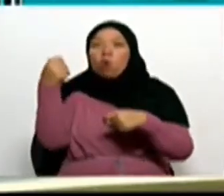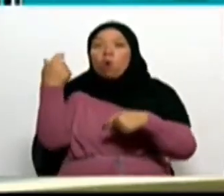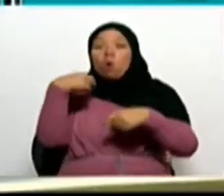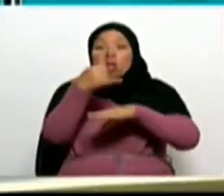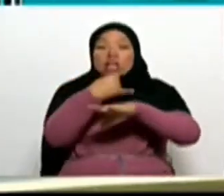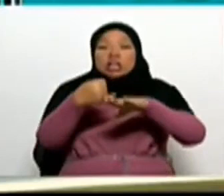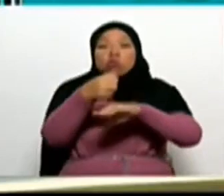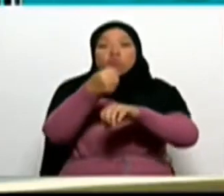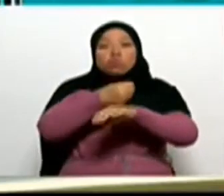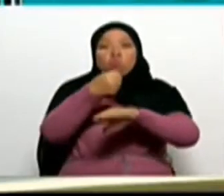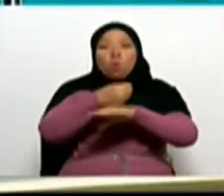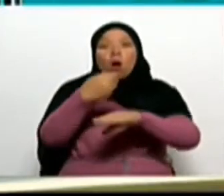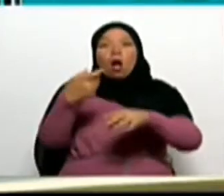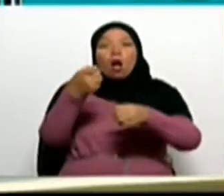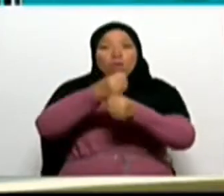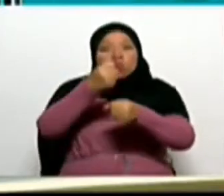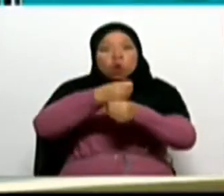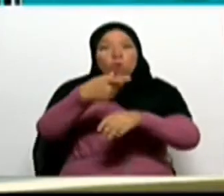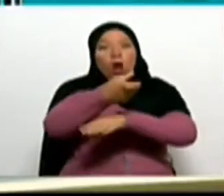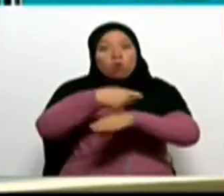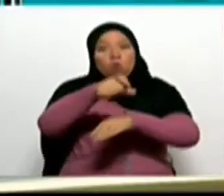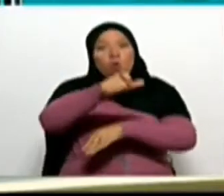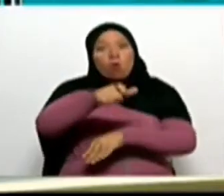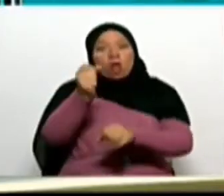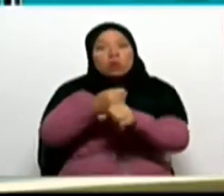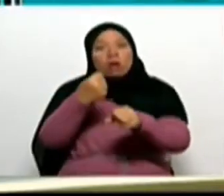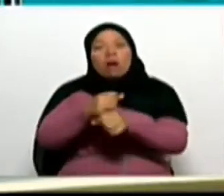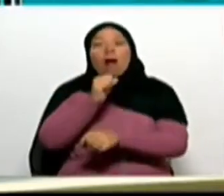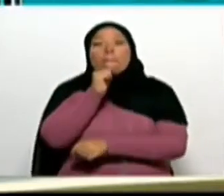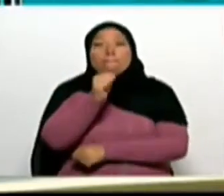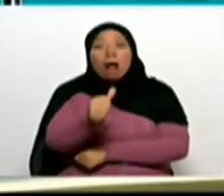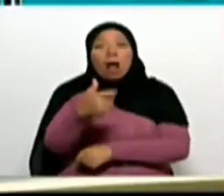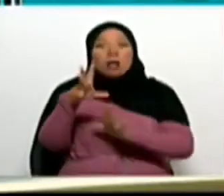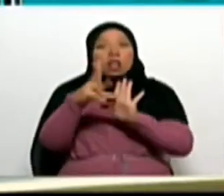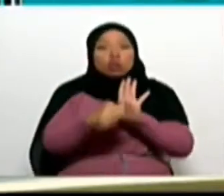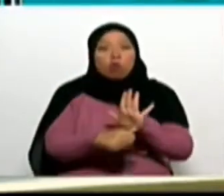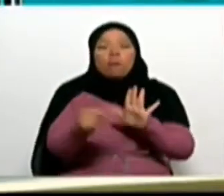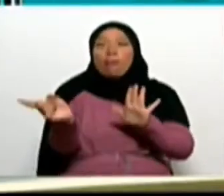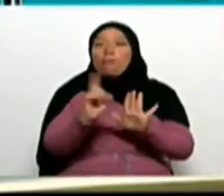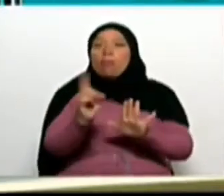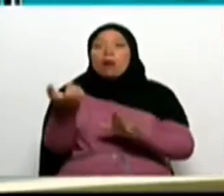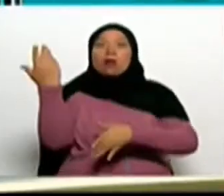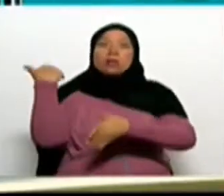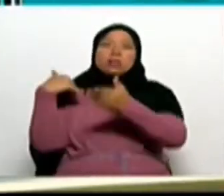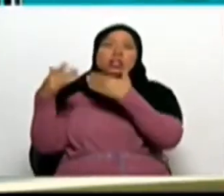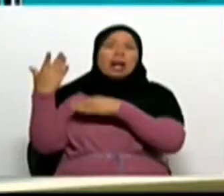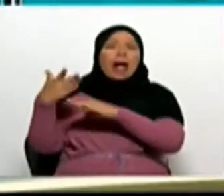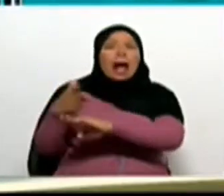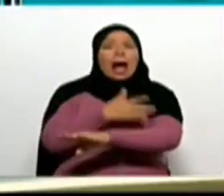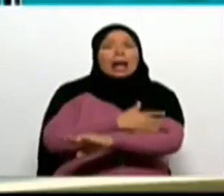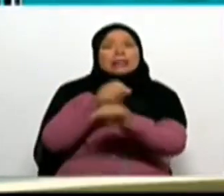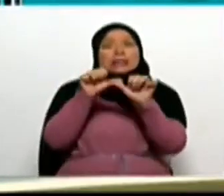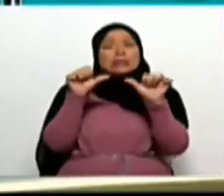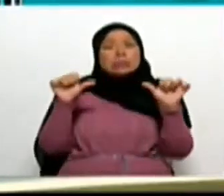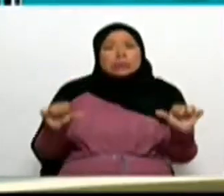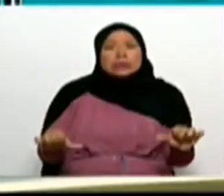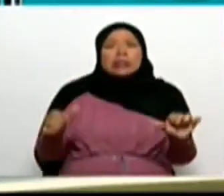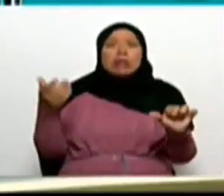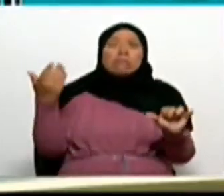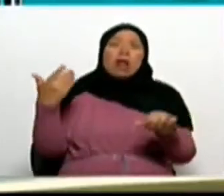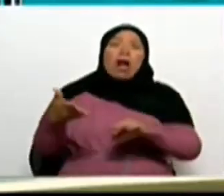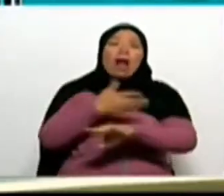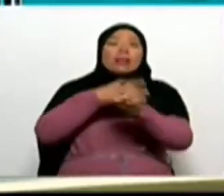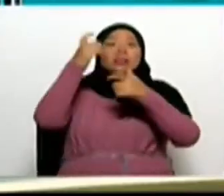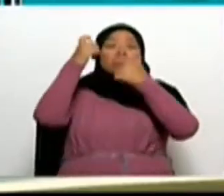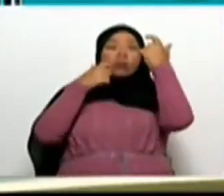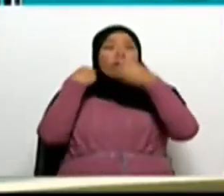burocratismo, contra la negligencia, contra las viejas conductas del viejo aparato burgués del Estado, que